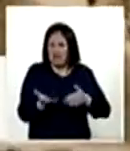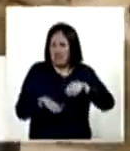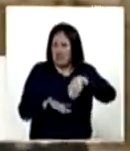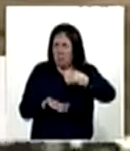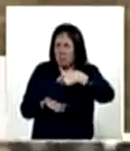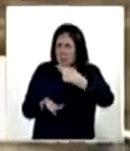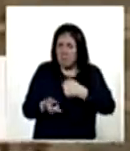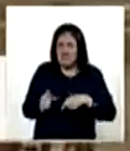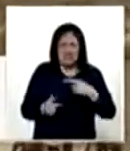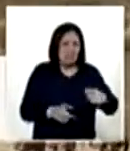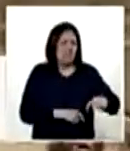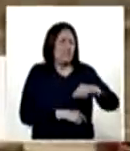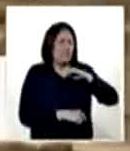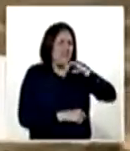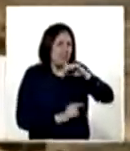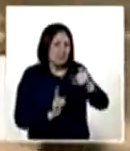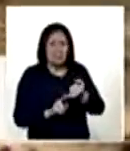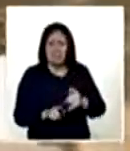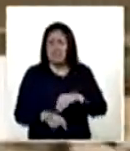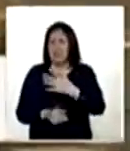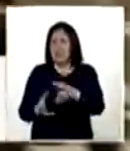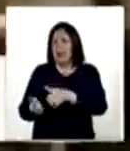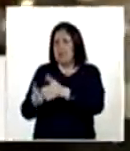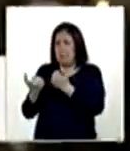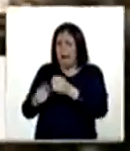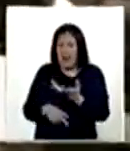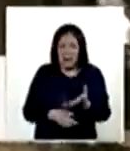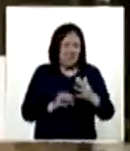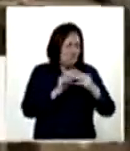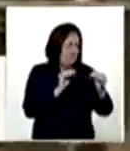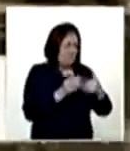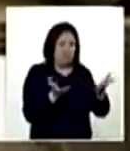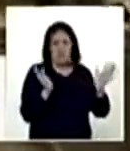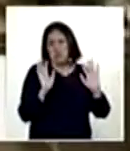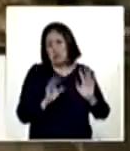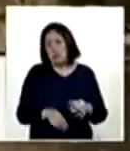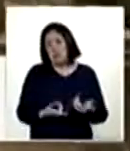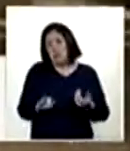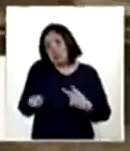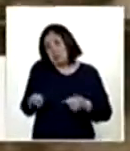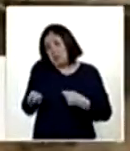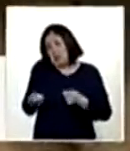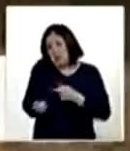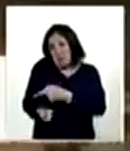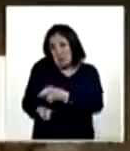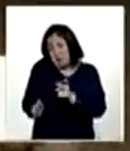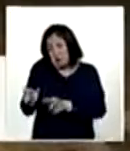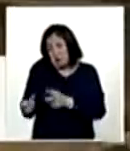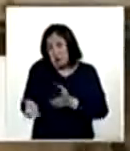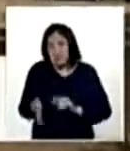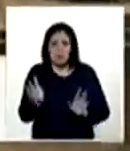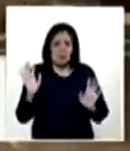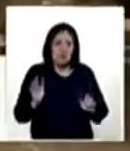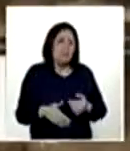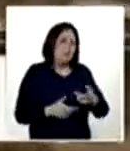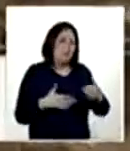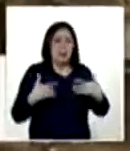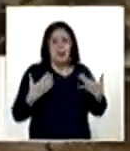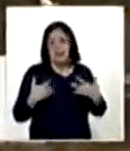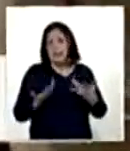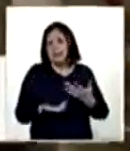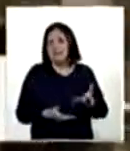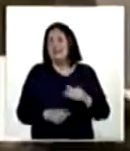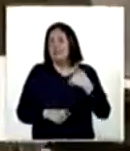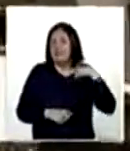el chanchito, están las guaguas, la fruta, todo eso. Es parte del negocio que también se forma, sin embargo, es una forma alegre de pasarlo